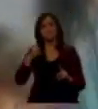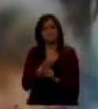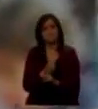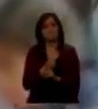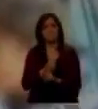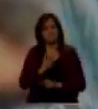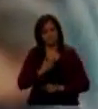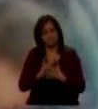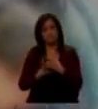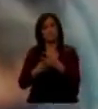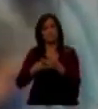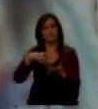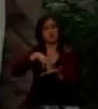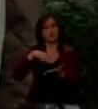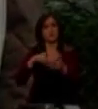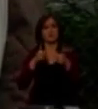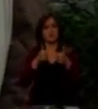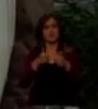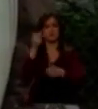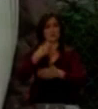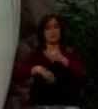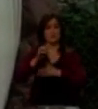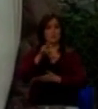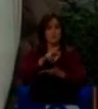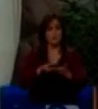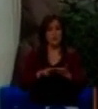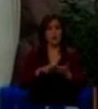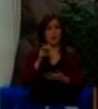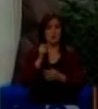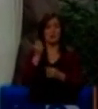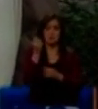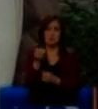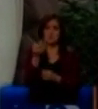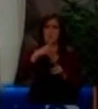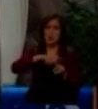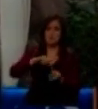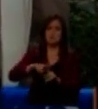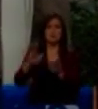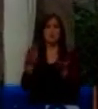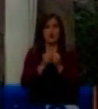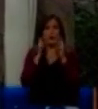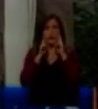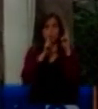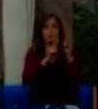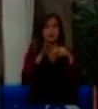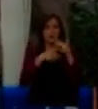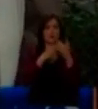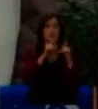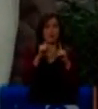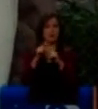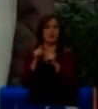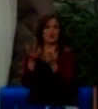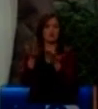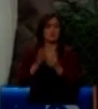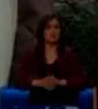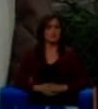por el plantel es buen estudiante mi hijo lee mi hijo suma Sí mi hijo reconoce los fonemas o sea